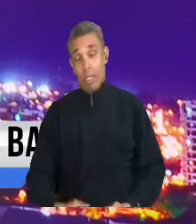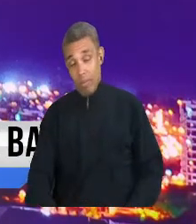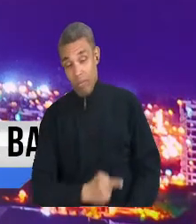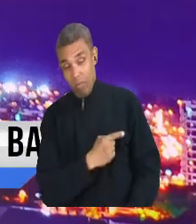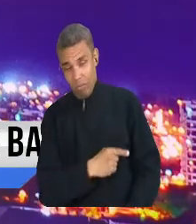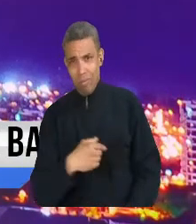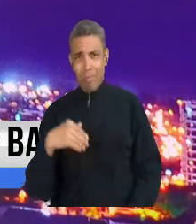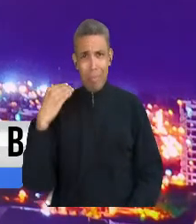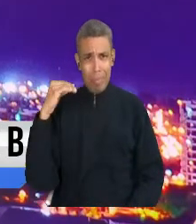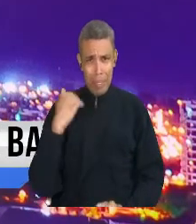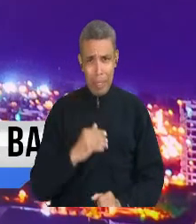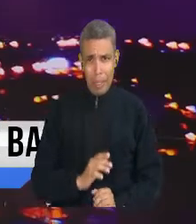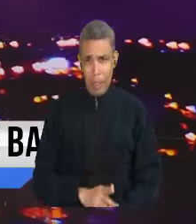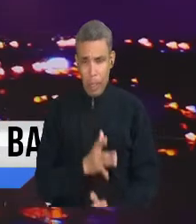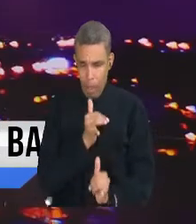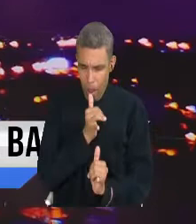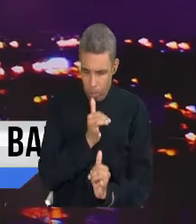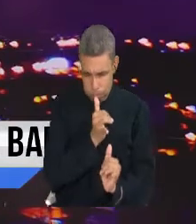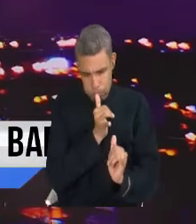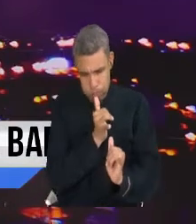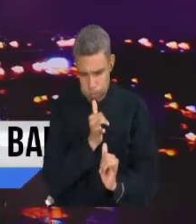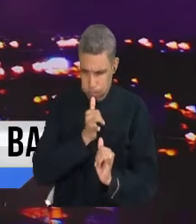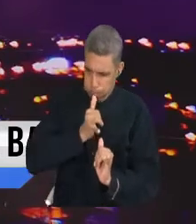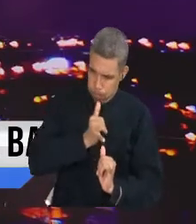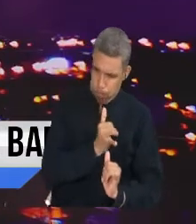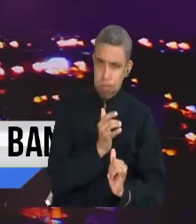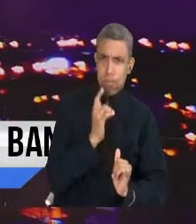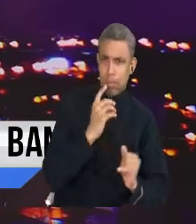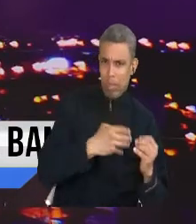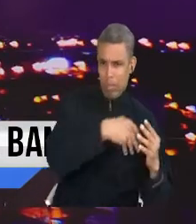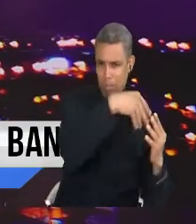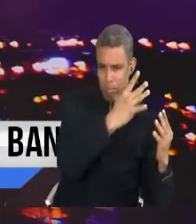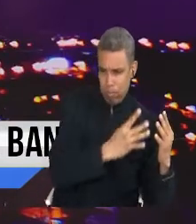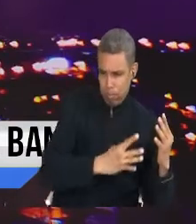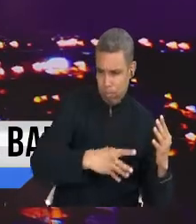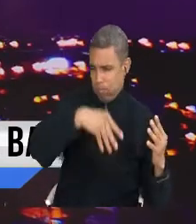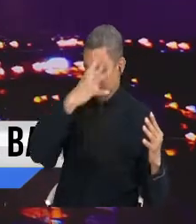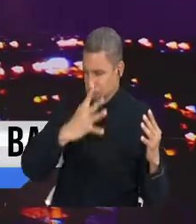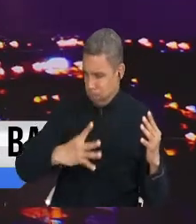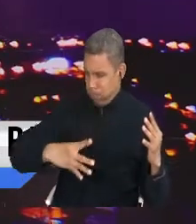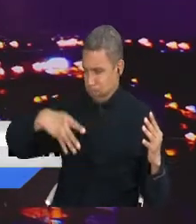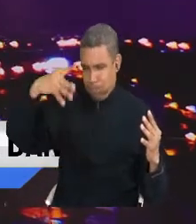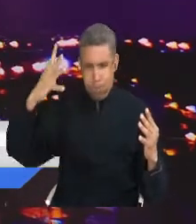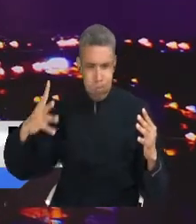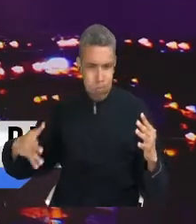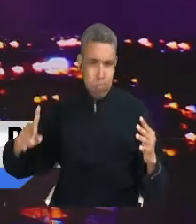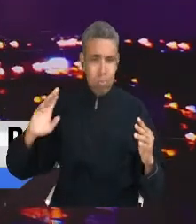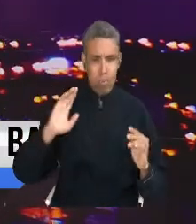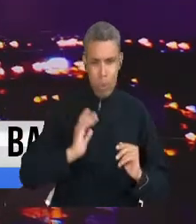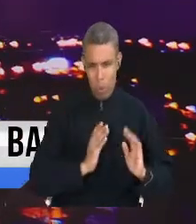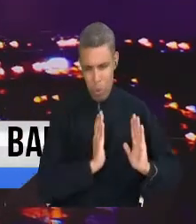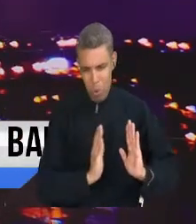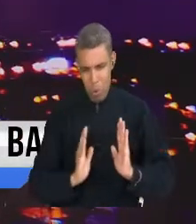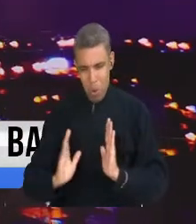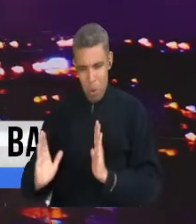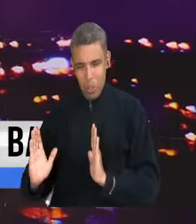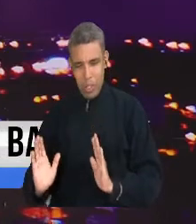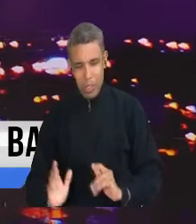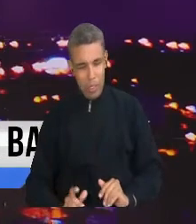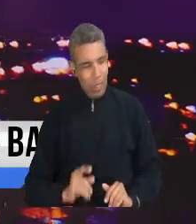sonetos y todo ello, ¿cierto? Bueno, nosotros somos apasionados por la cultura, por lo nuestro, por las